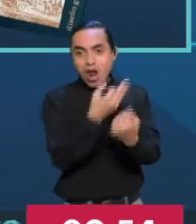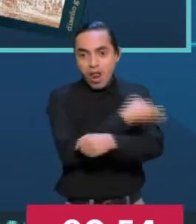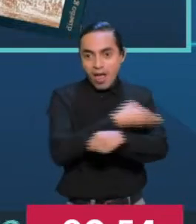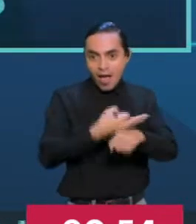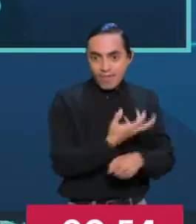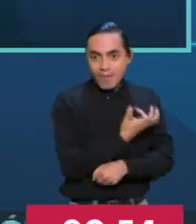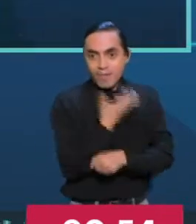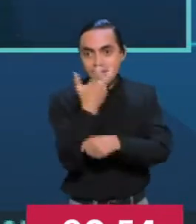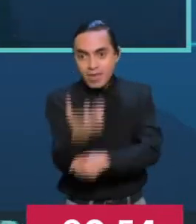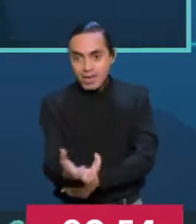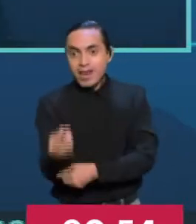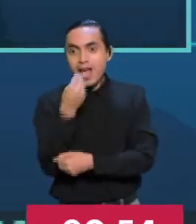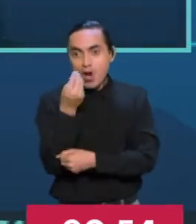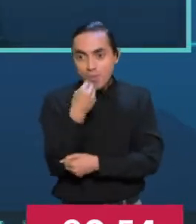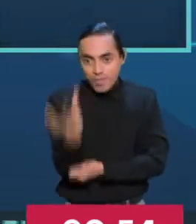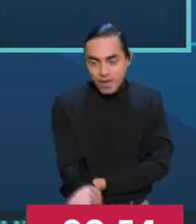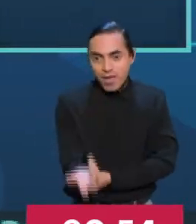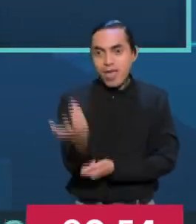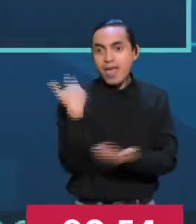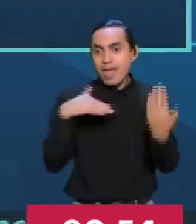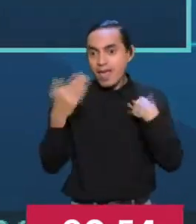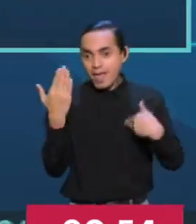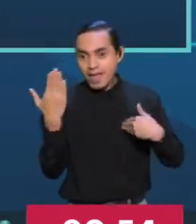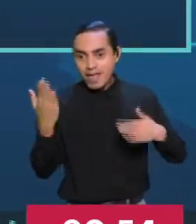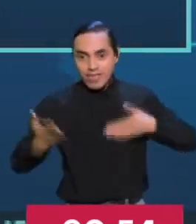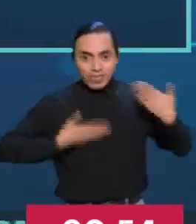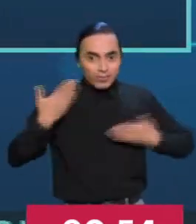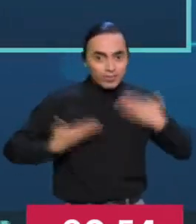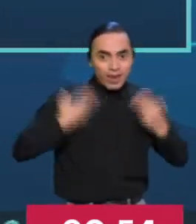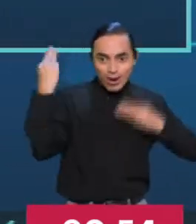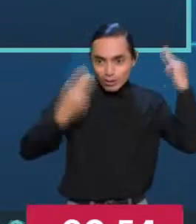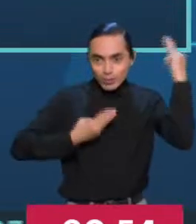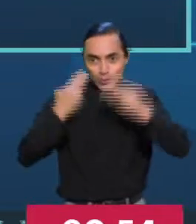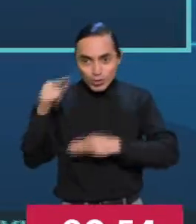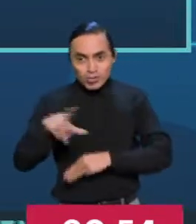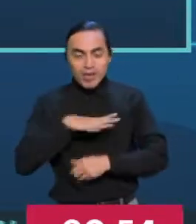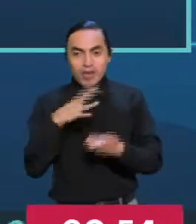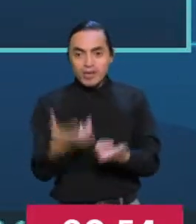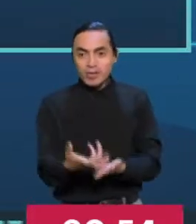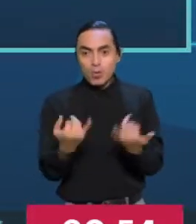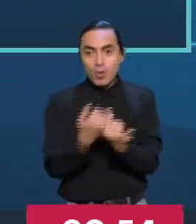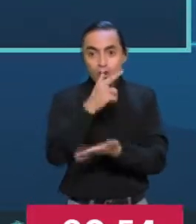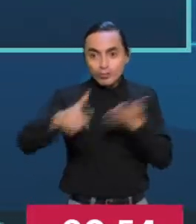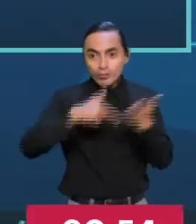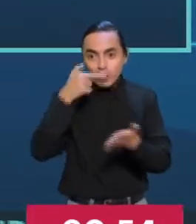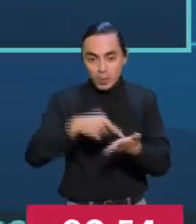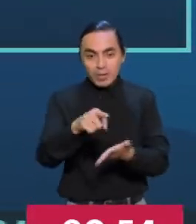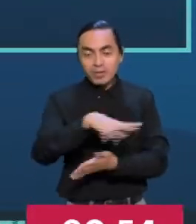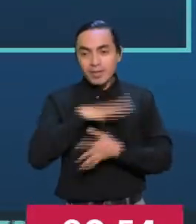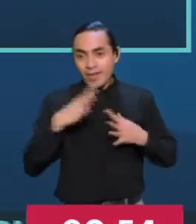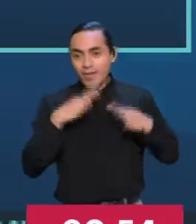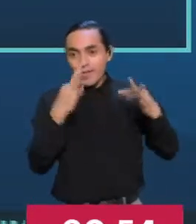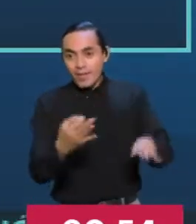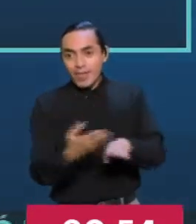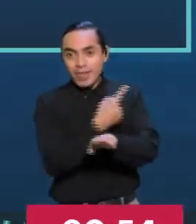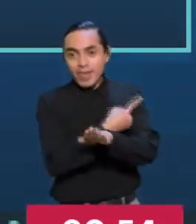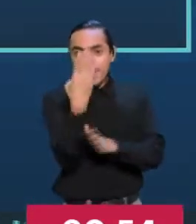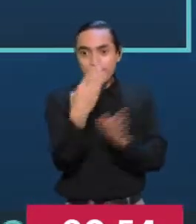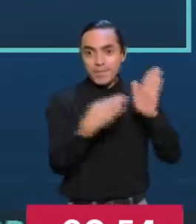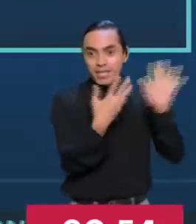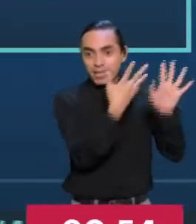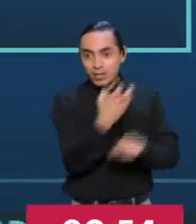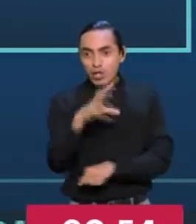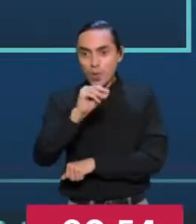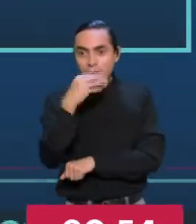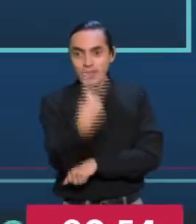hacer un picnic, para simplemente disfrutar de los museos que hay en sus alrededores. Y es un espacio que se funda en